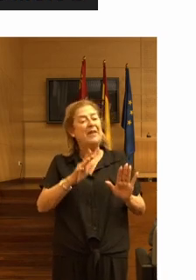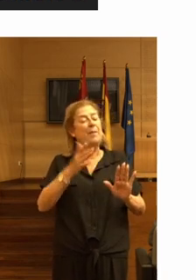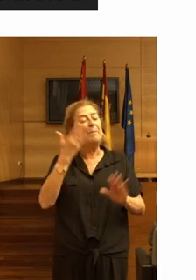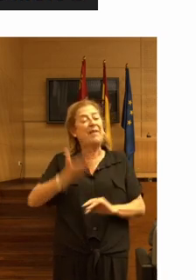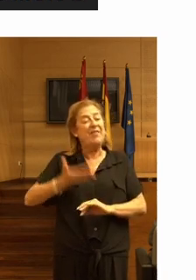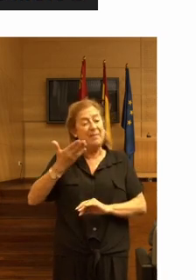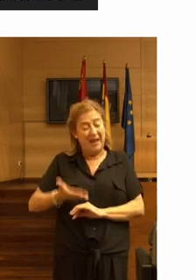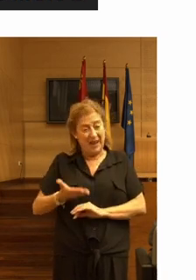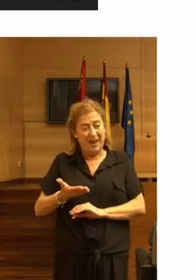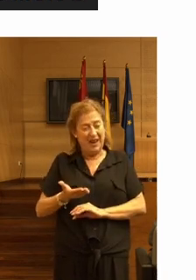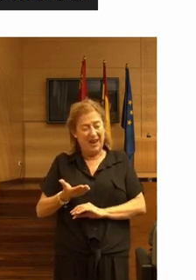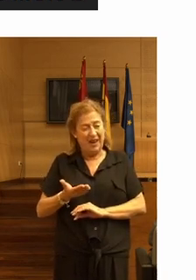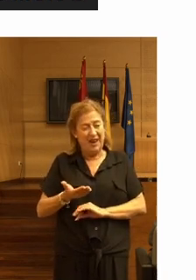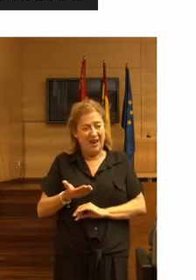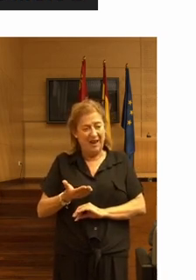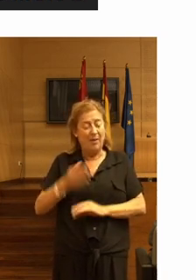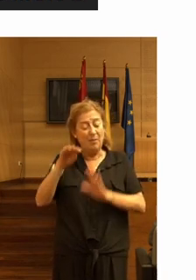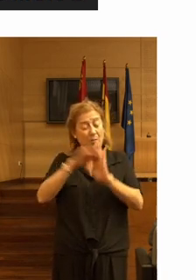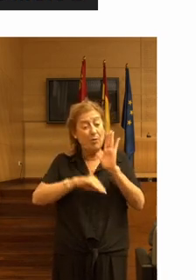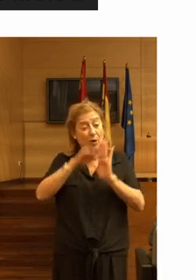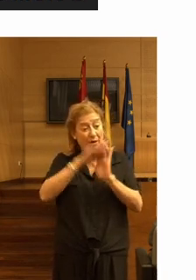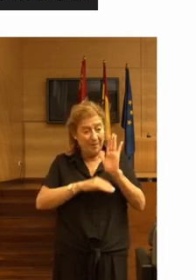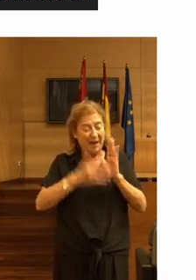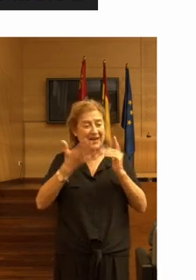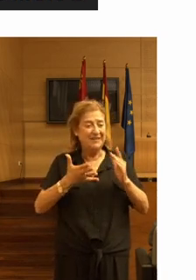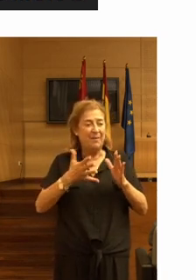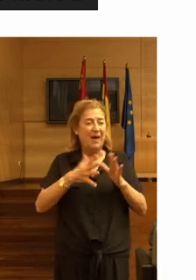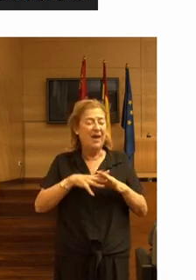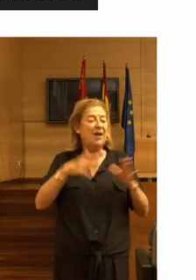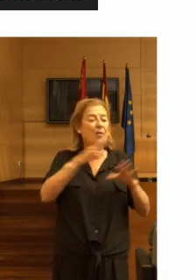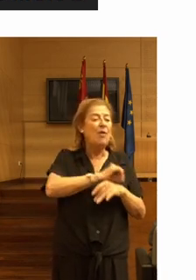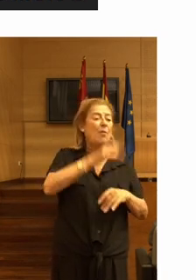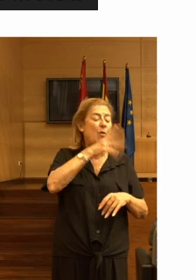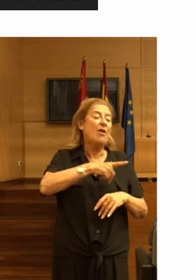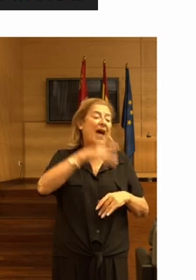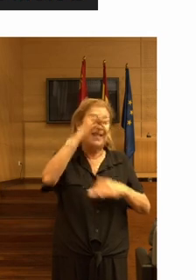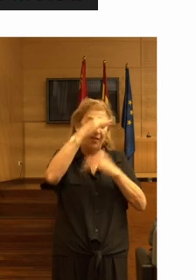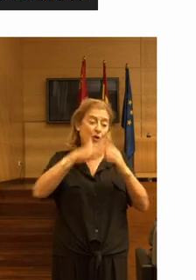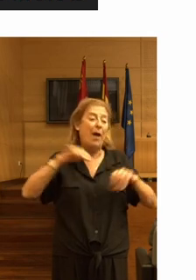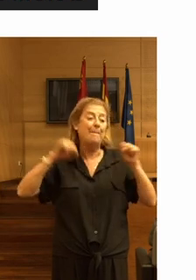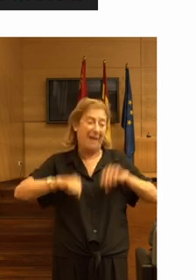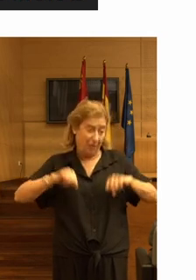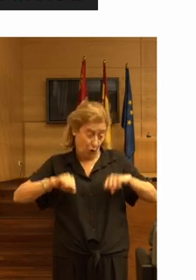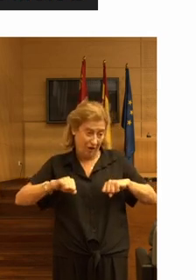principal del programa estaba copado por atención a mayores y por eso que